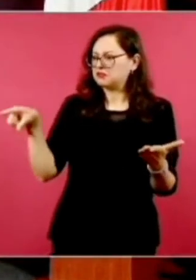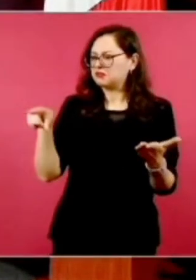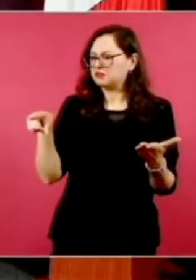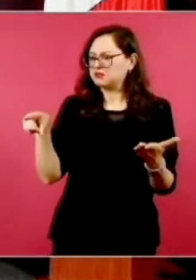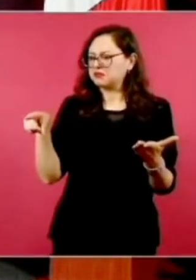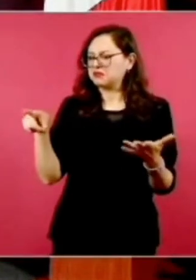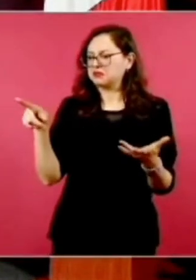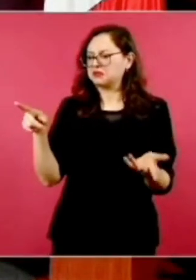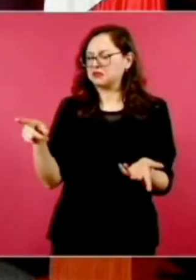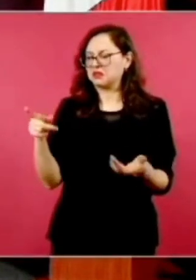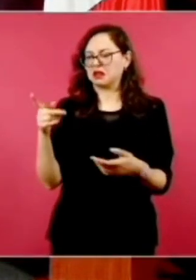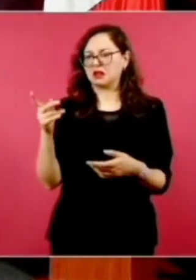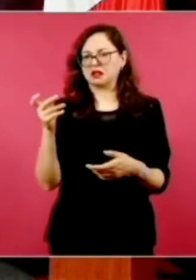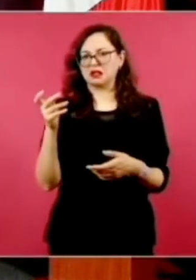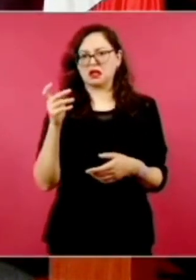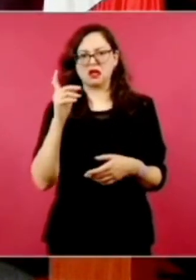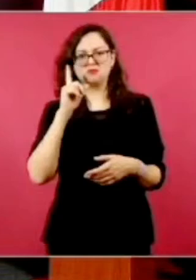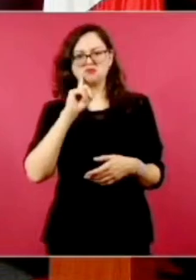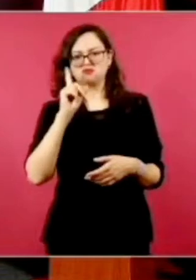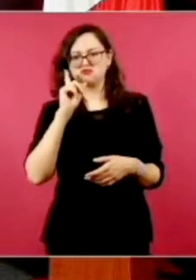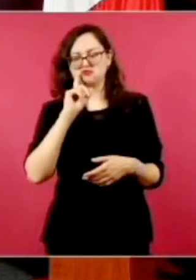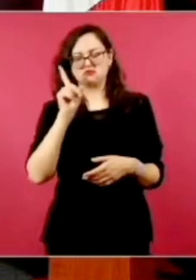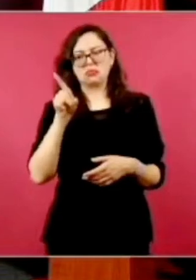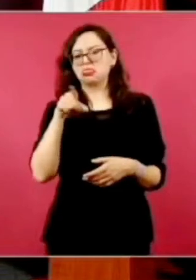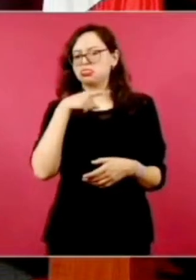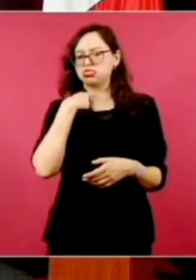convencerla de que aceptara su derrota.